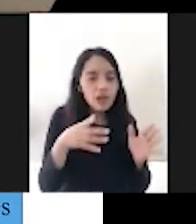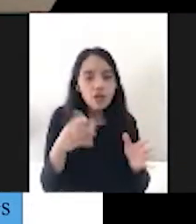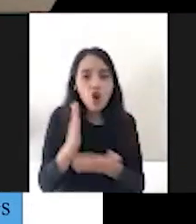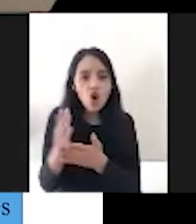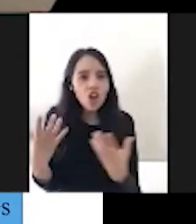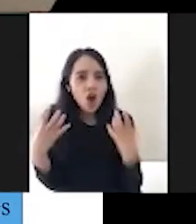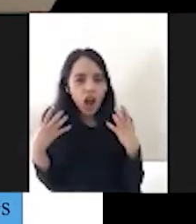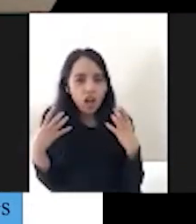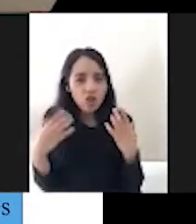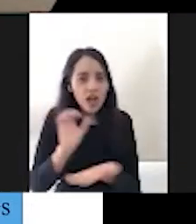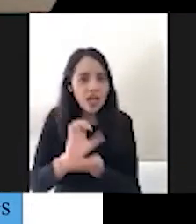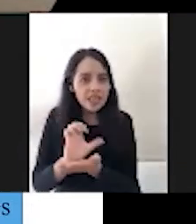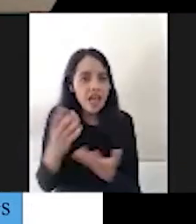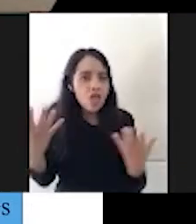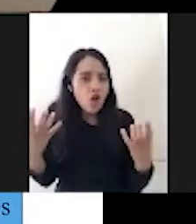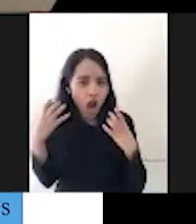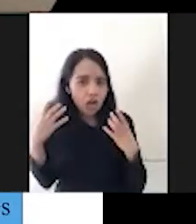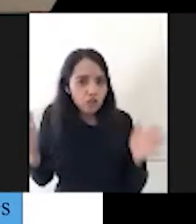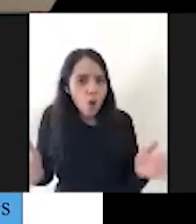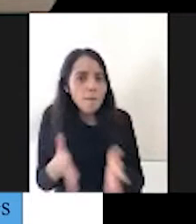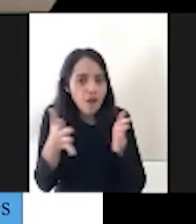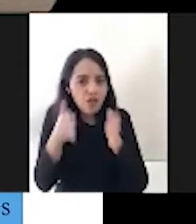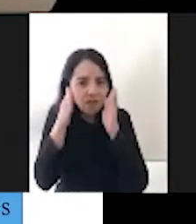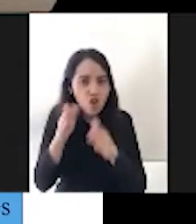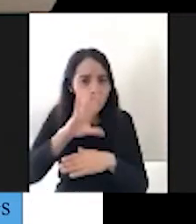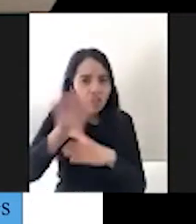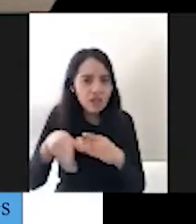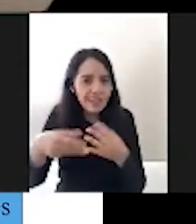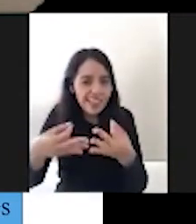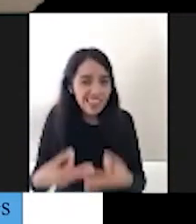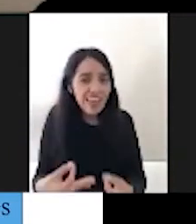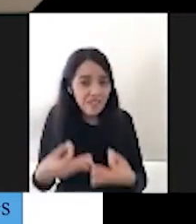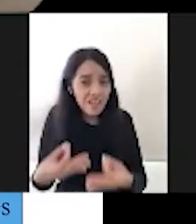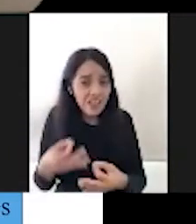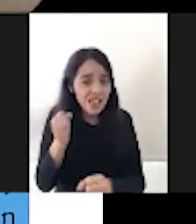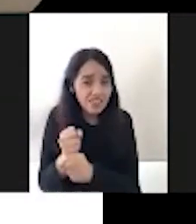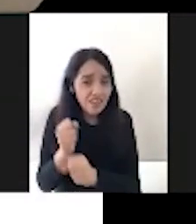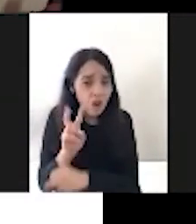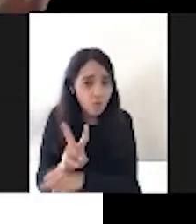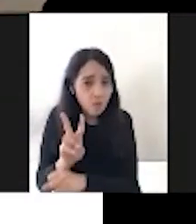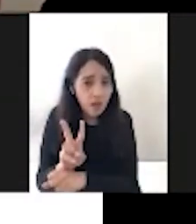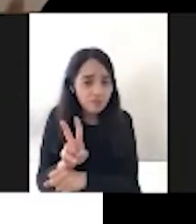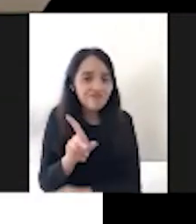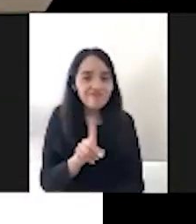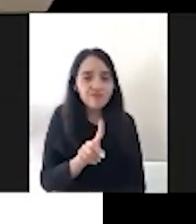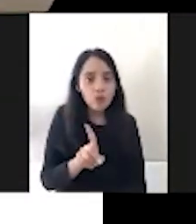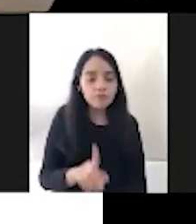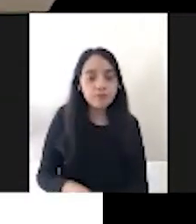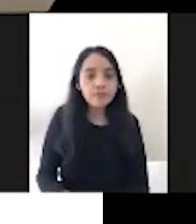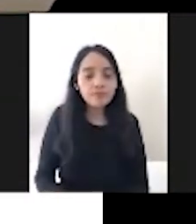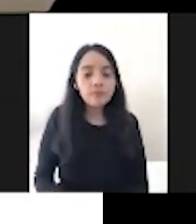un enfoque inclusivo en la práctica pedagógica. Eso, y pues nada, muchas gracias.